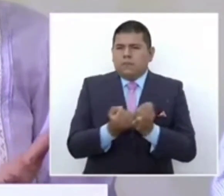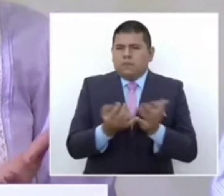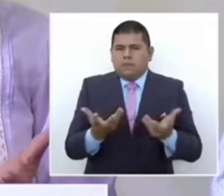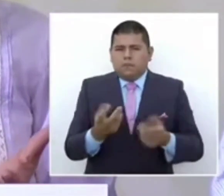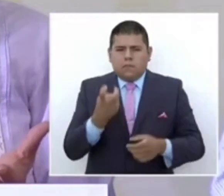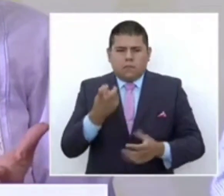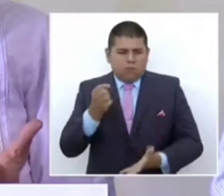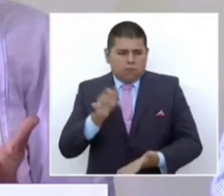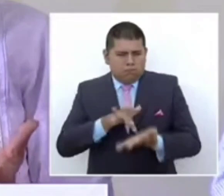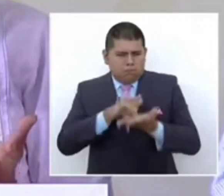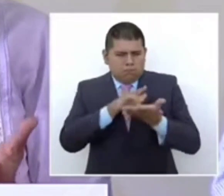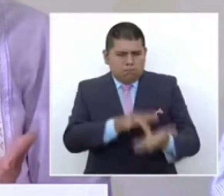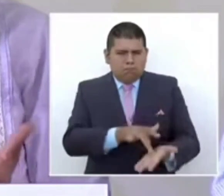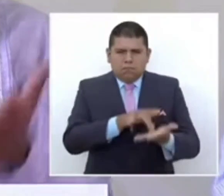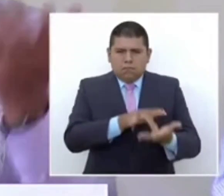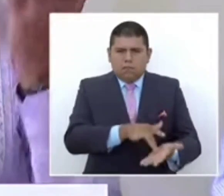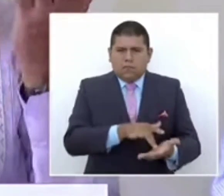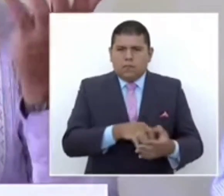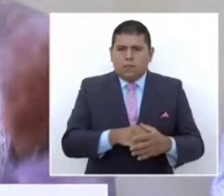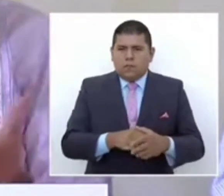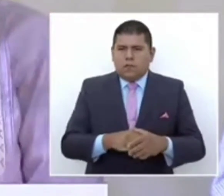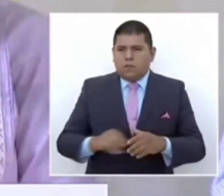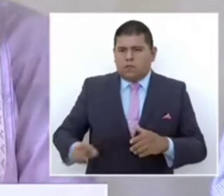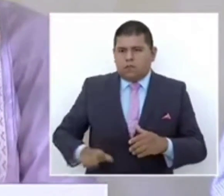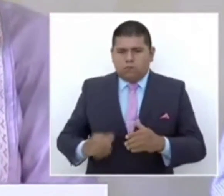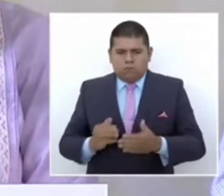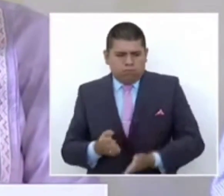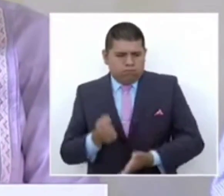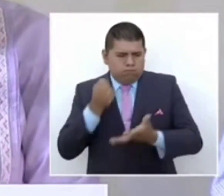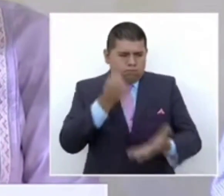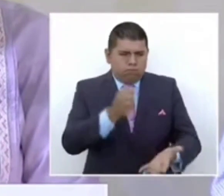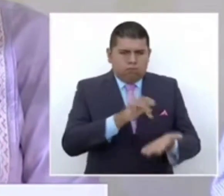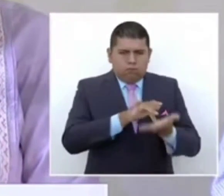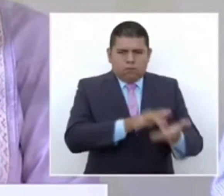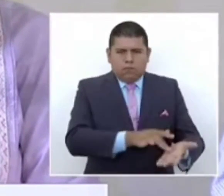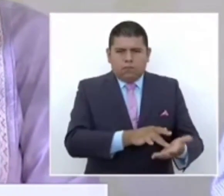Es un apoyo que se da de abajo hacia arriba